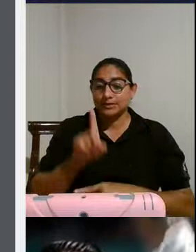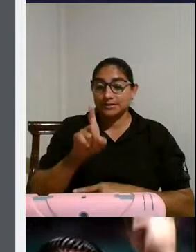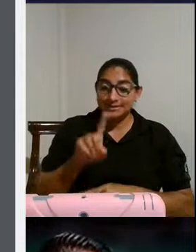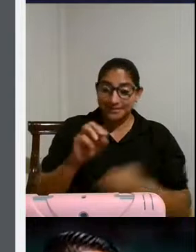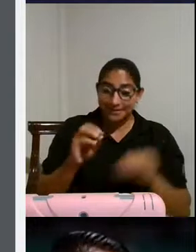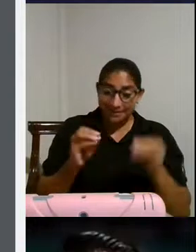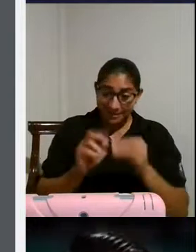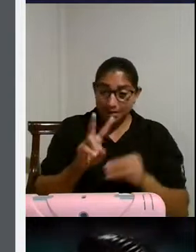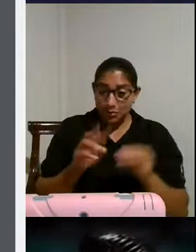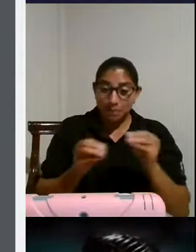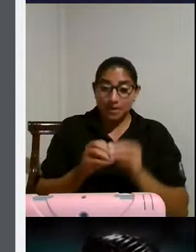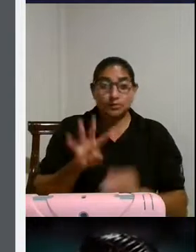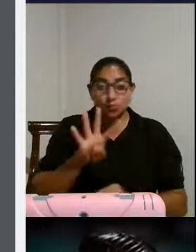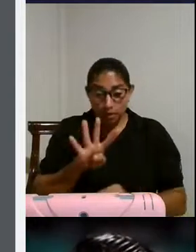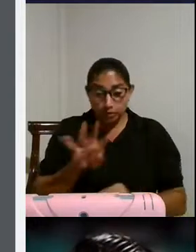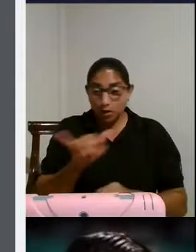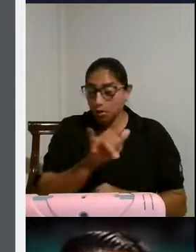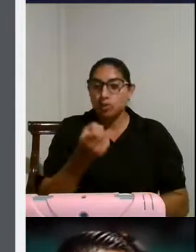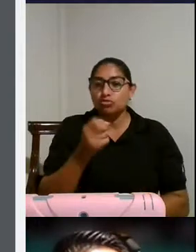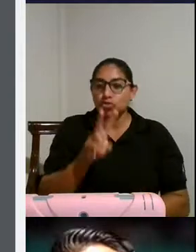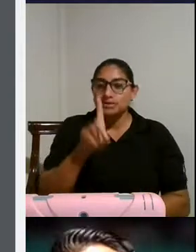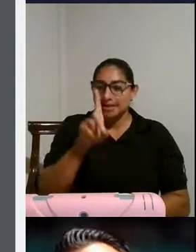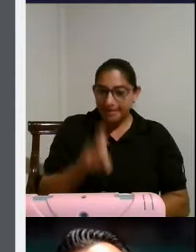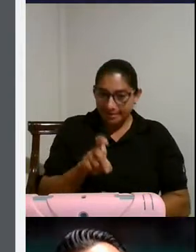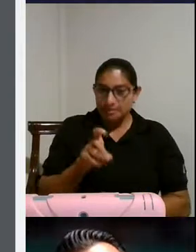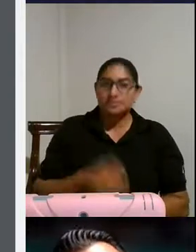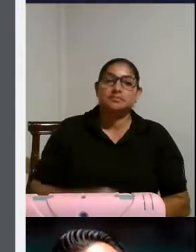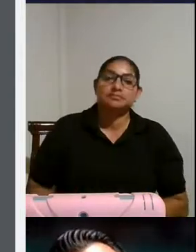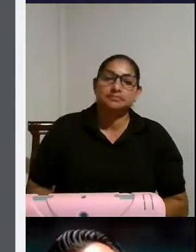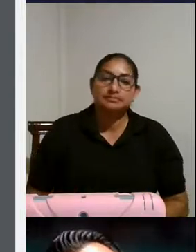es igual a 12x. ¿Ok?